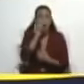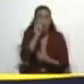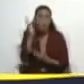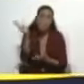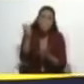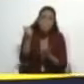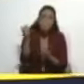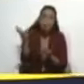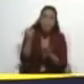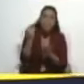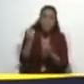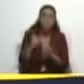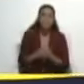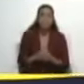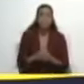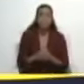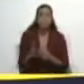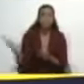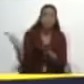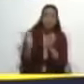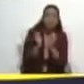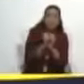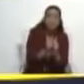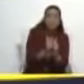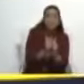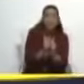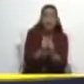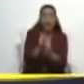Por favor, súbanlo aquí conmigo en la